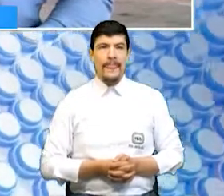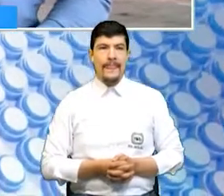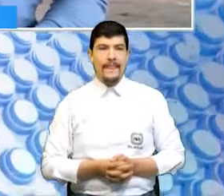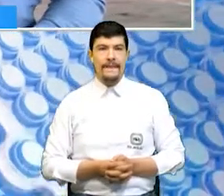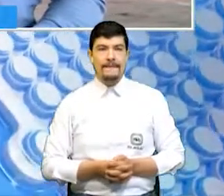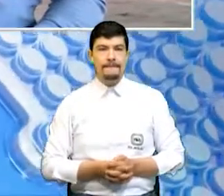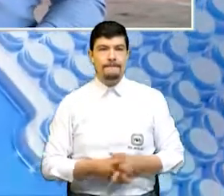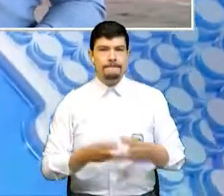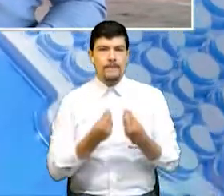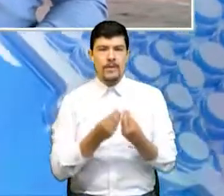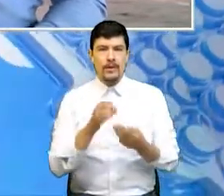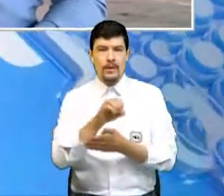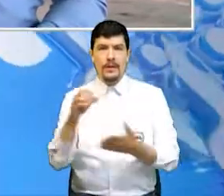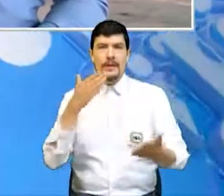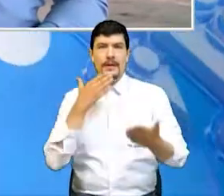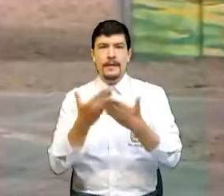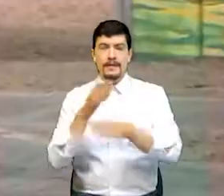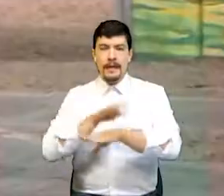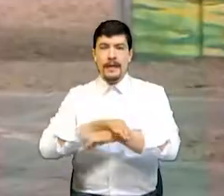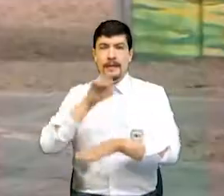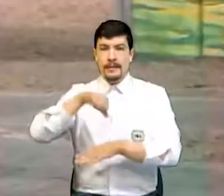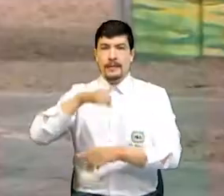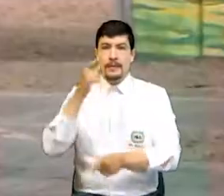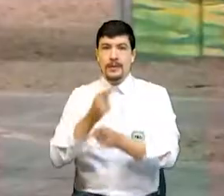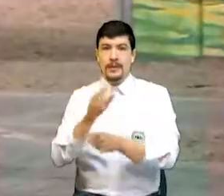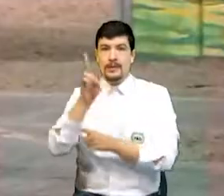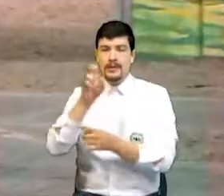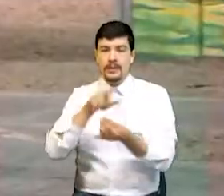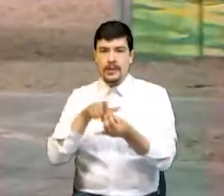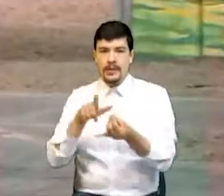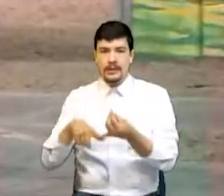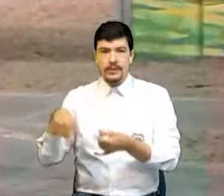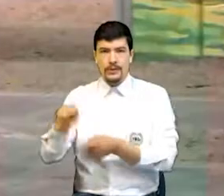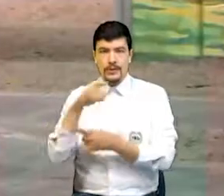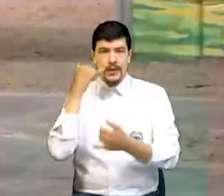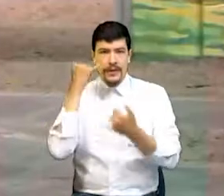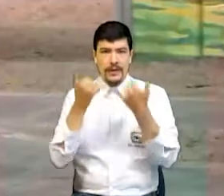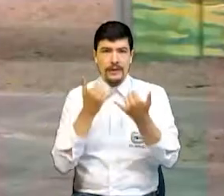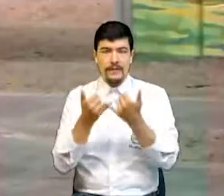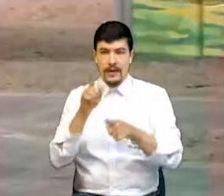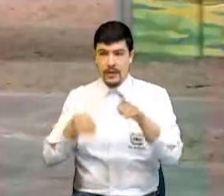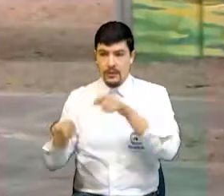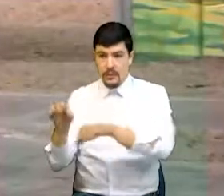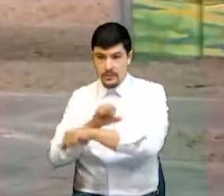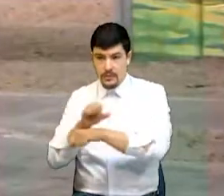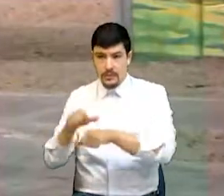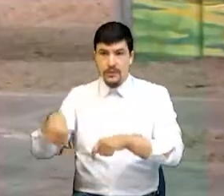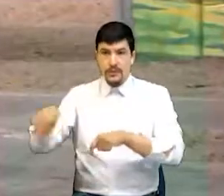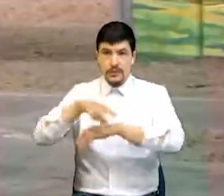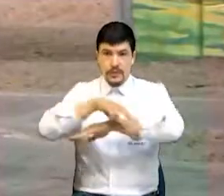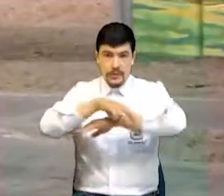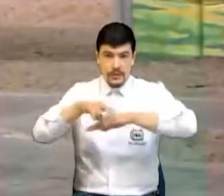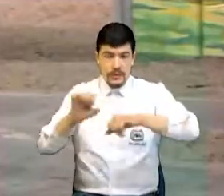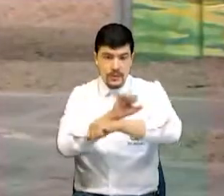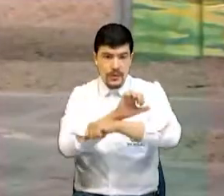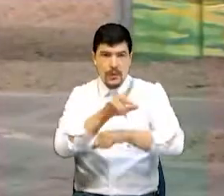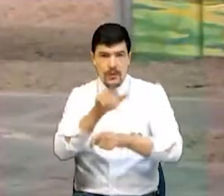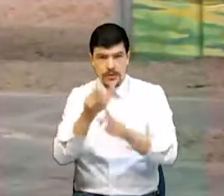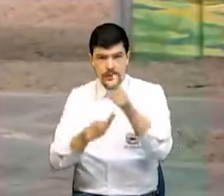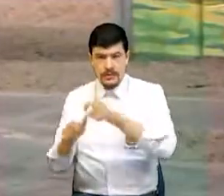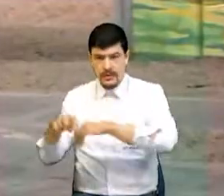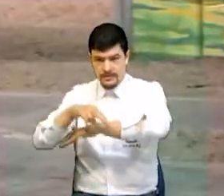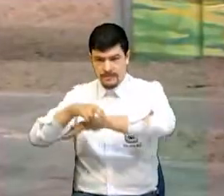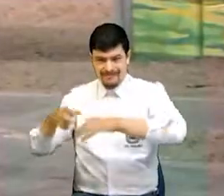compañeros buenas tardes pues ya son siete casos identificados en donde algunos conductores se han robado sus vehículos y otros han sido extorsionados